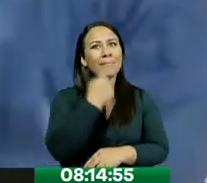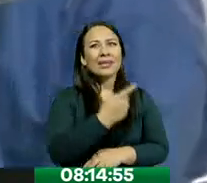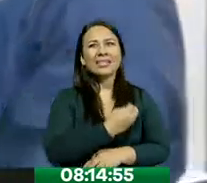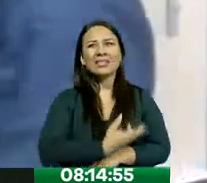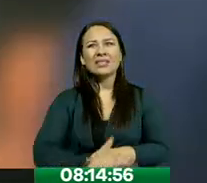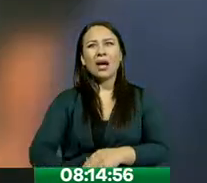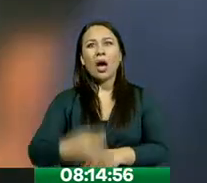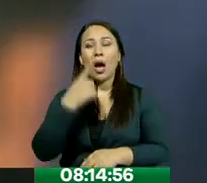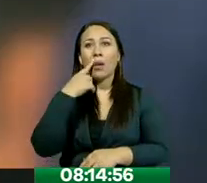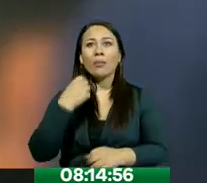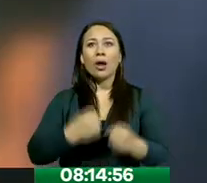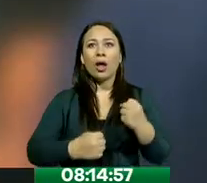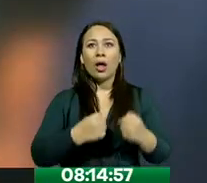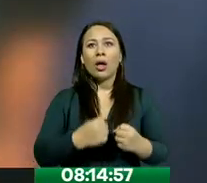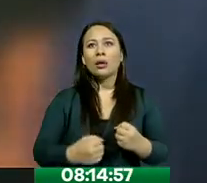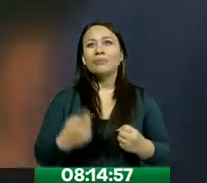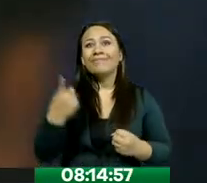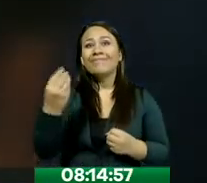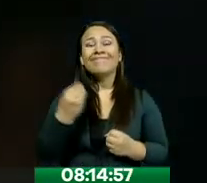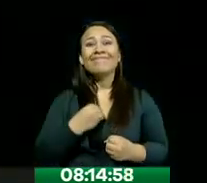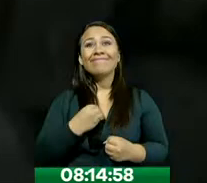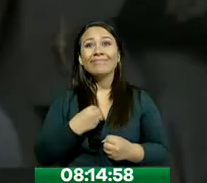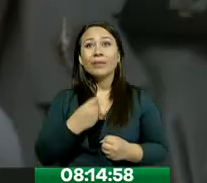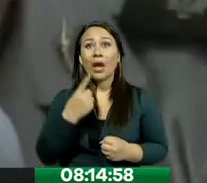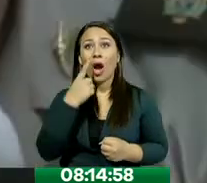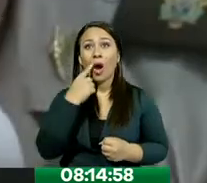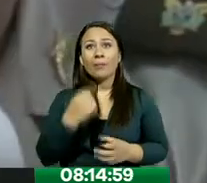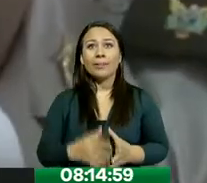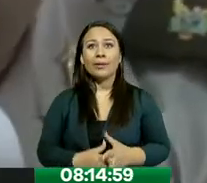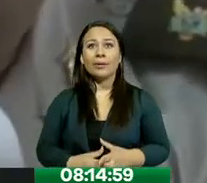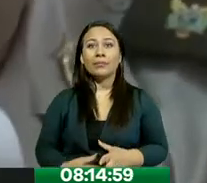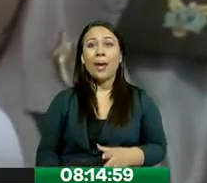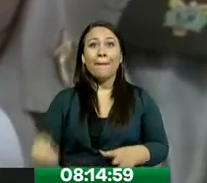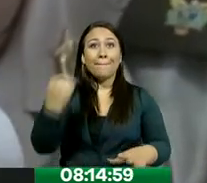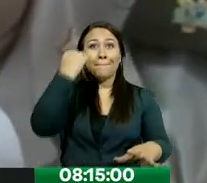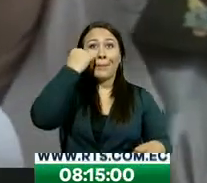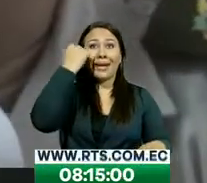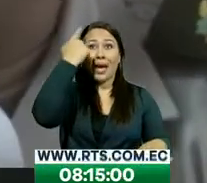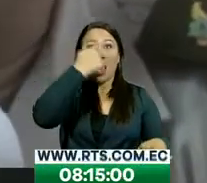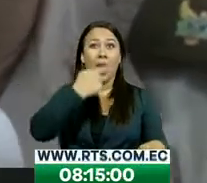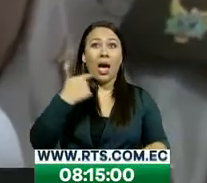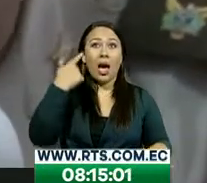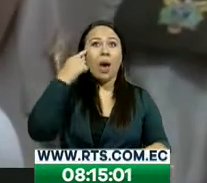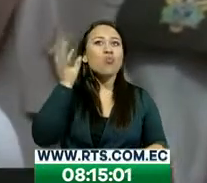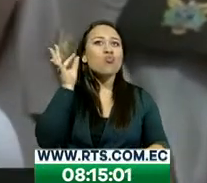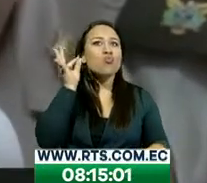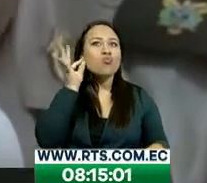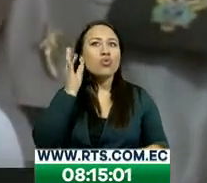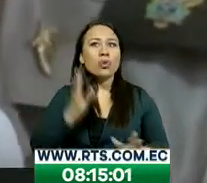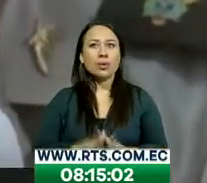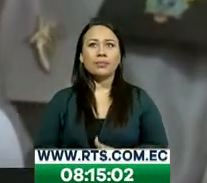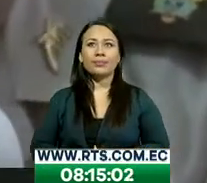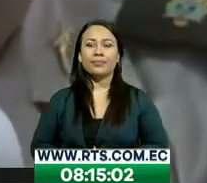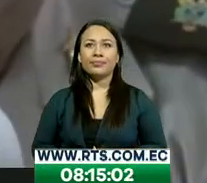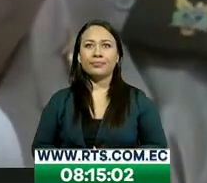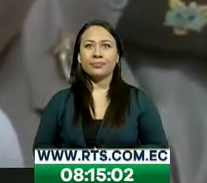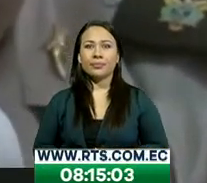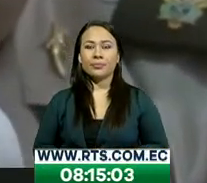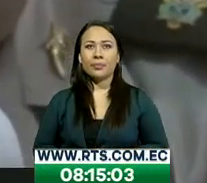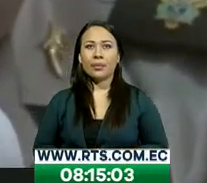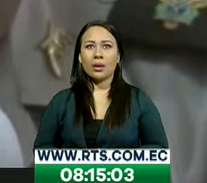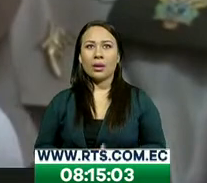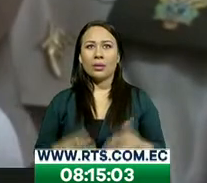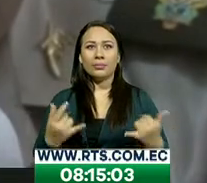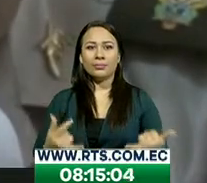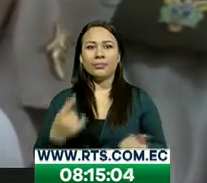que el fallecido golpeó con el puño a la mujer. Según versiones de las personas que se encontraban en el lugar, manifestaron que